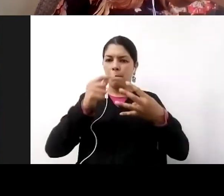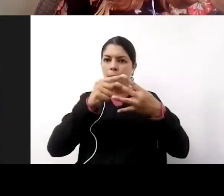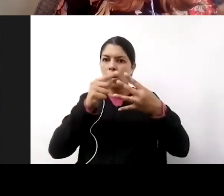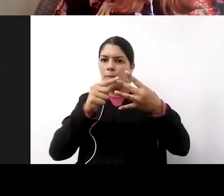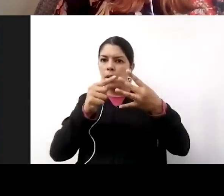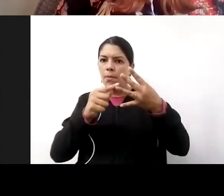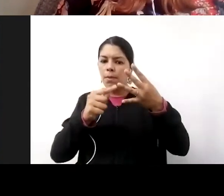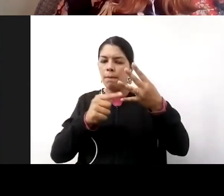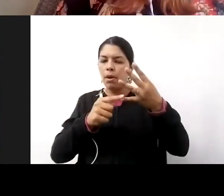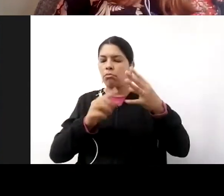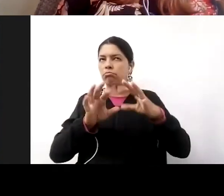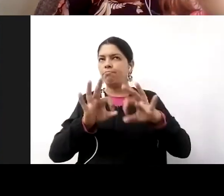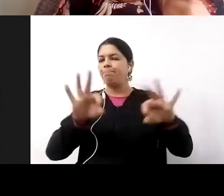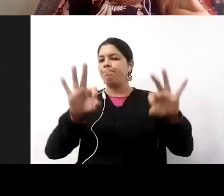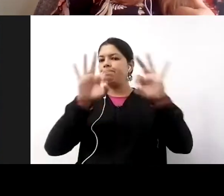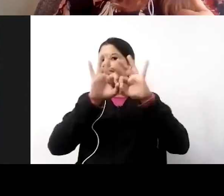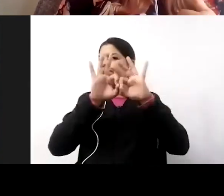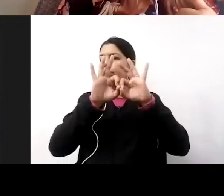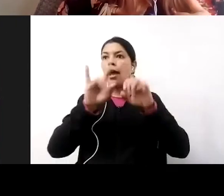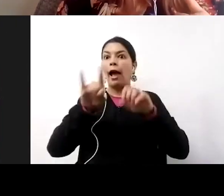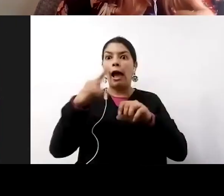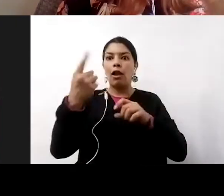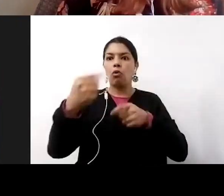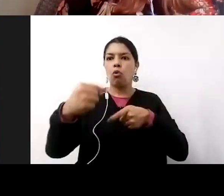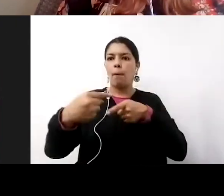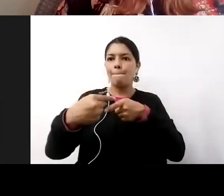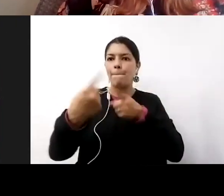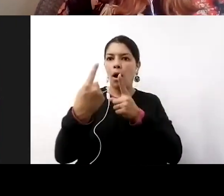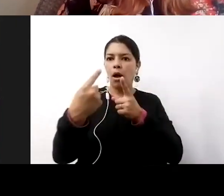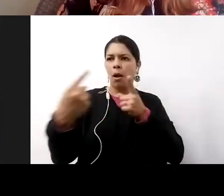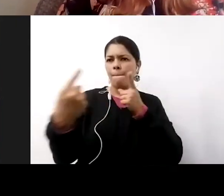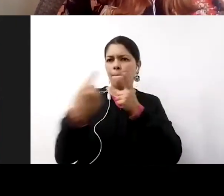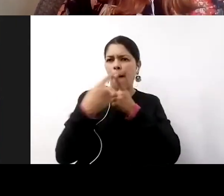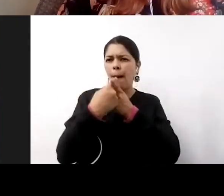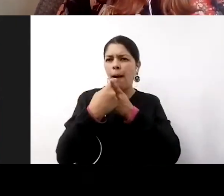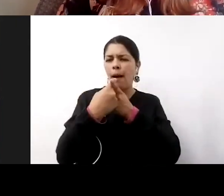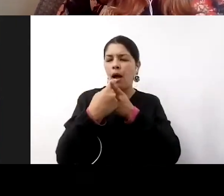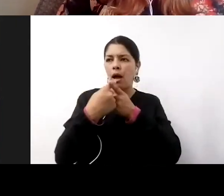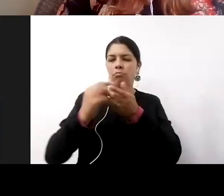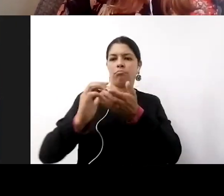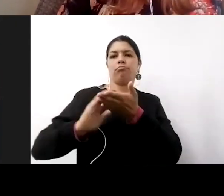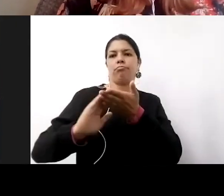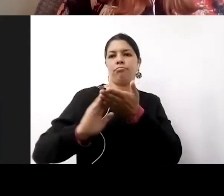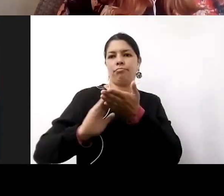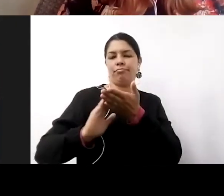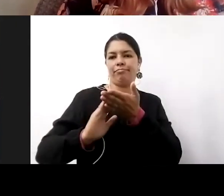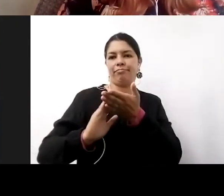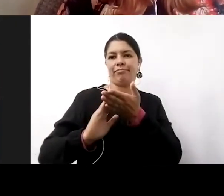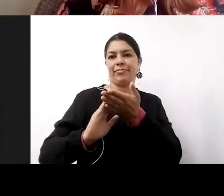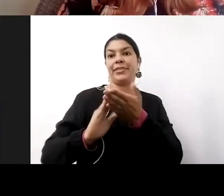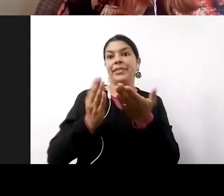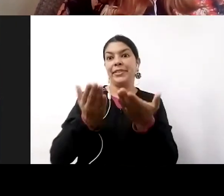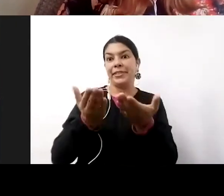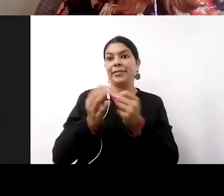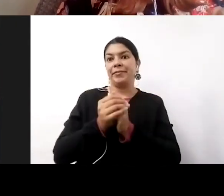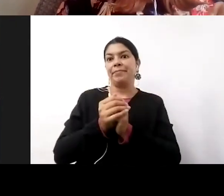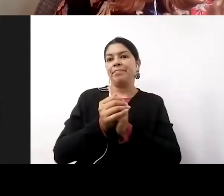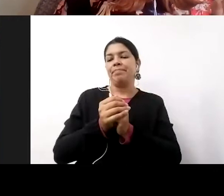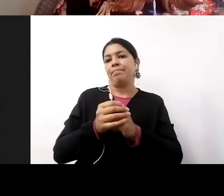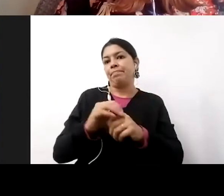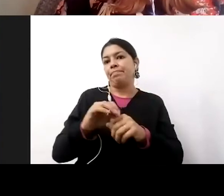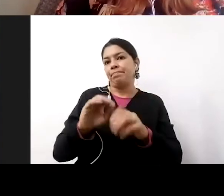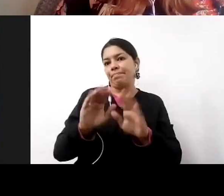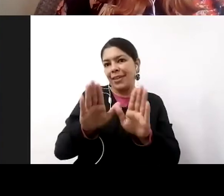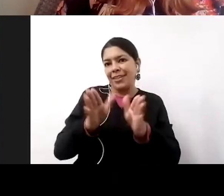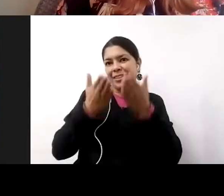a resolver los conflictos que se presenten en nuestra vida de manera efectiva. Por eso la invitación, una primera invitación que les hacemos